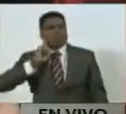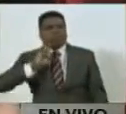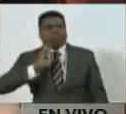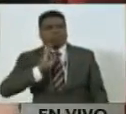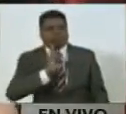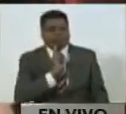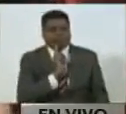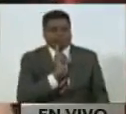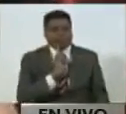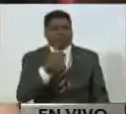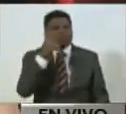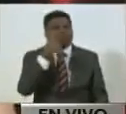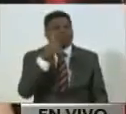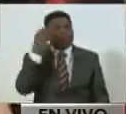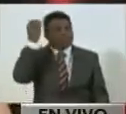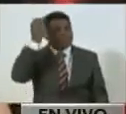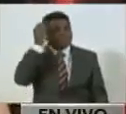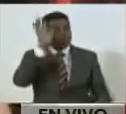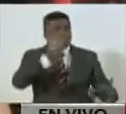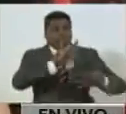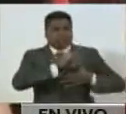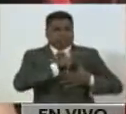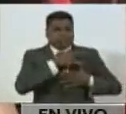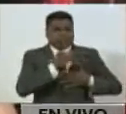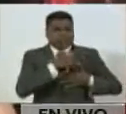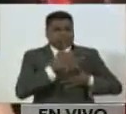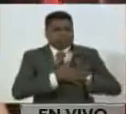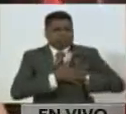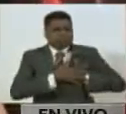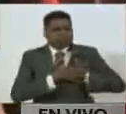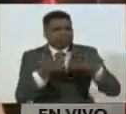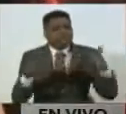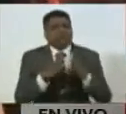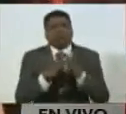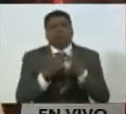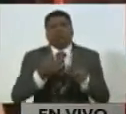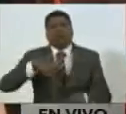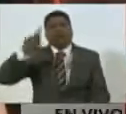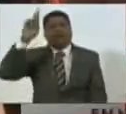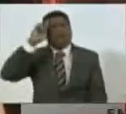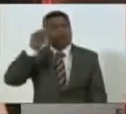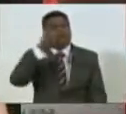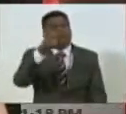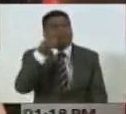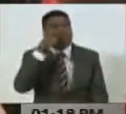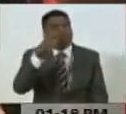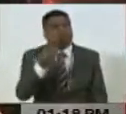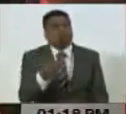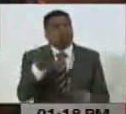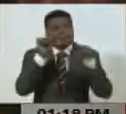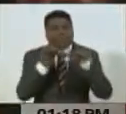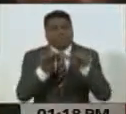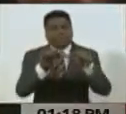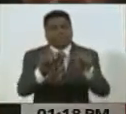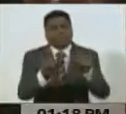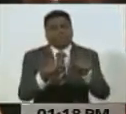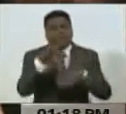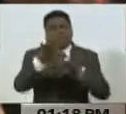pero también todo el sentimiento y todas las razones de este pueblo para seguir en pie de